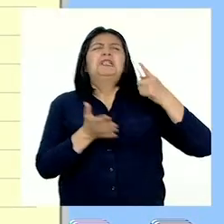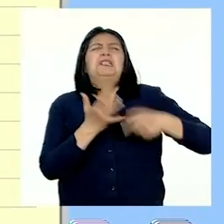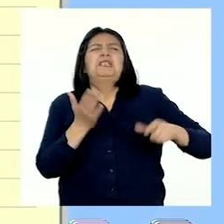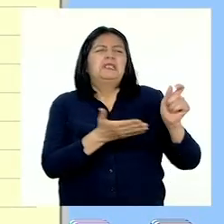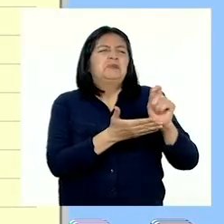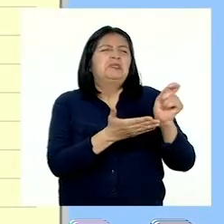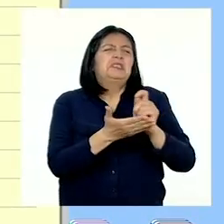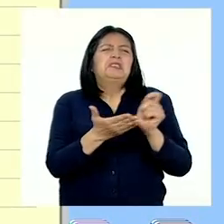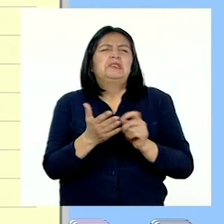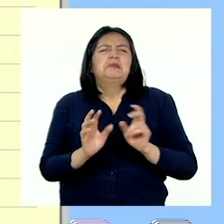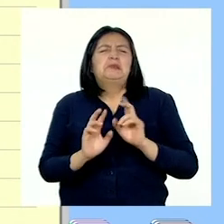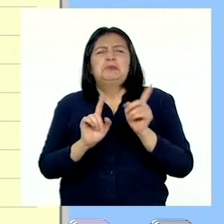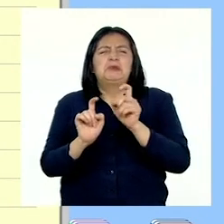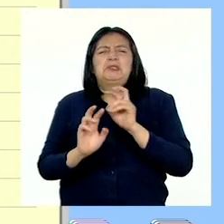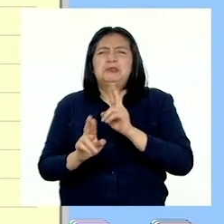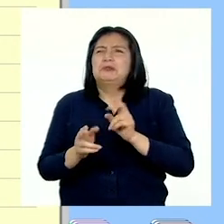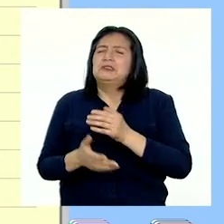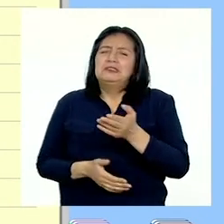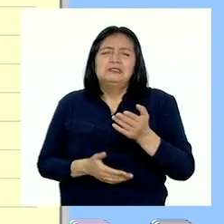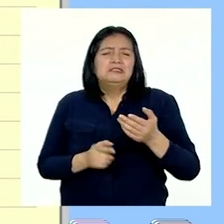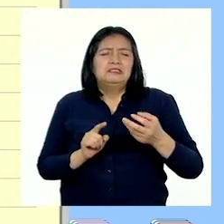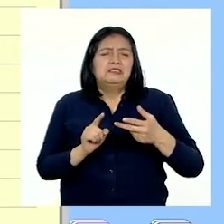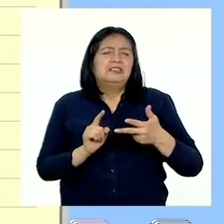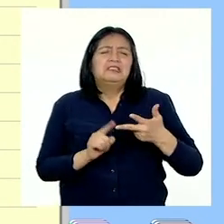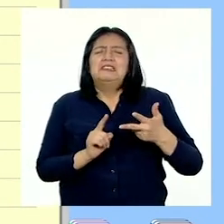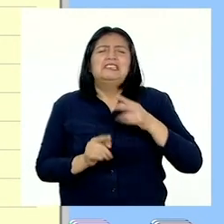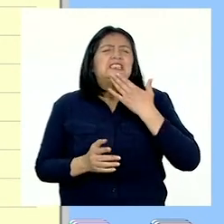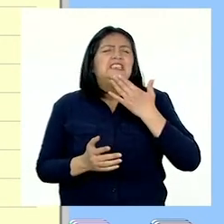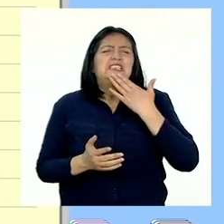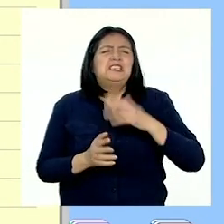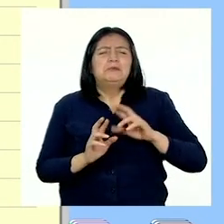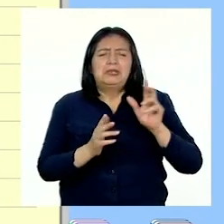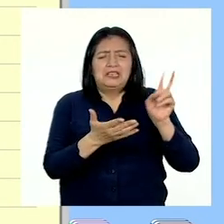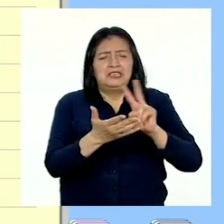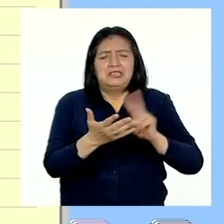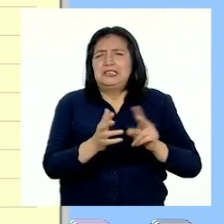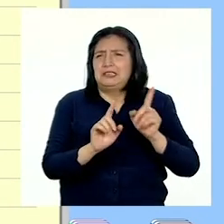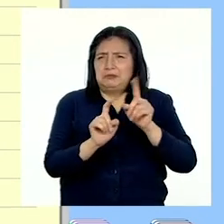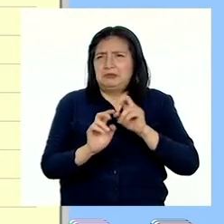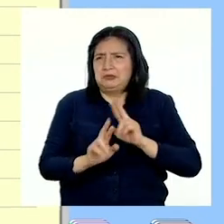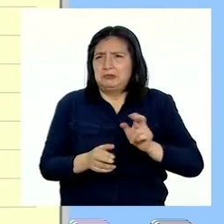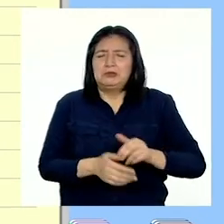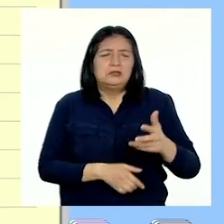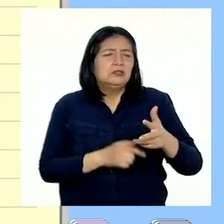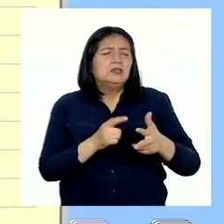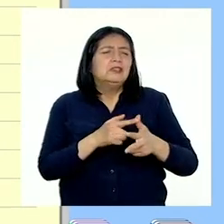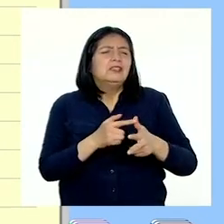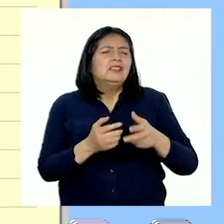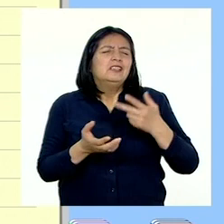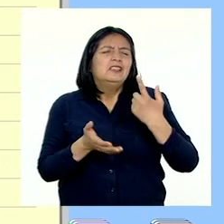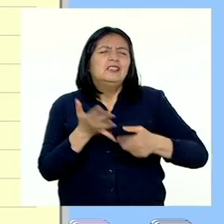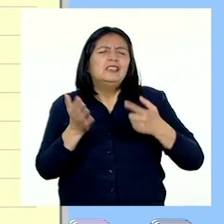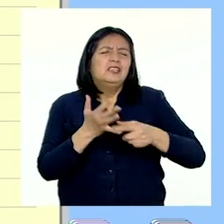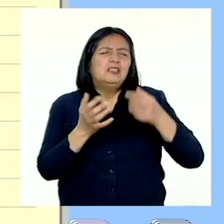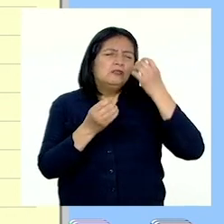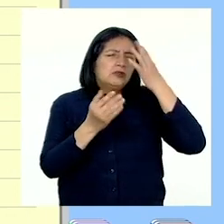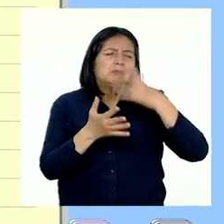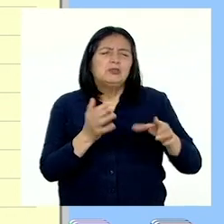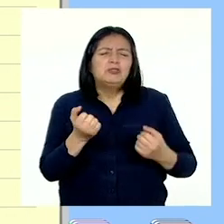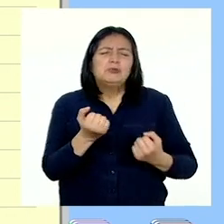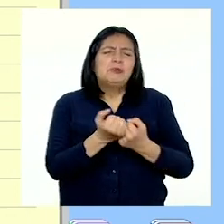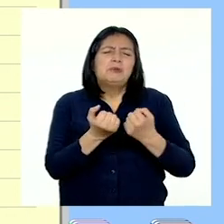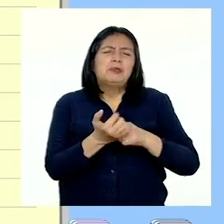las preguntas y respuestas? ¿Quiénes leerán las preguntas y respuestas? ¿En qué fuentes me apoyaré para elaborar las preguntas